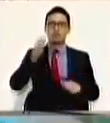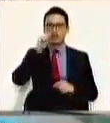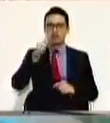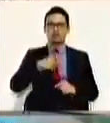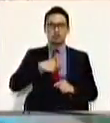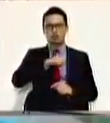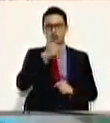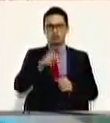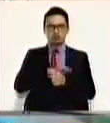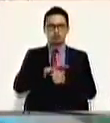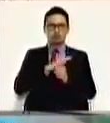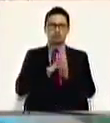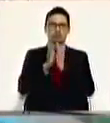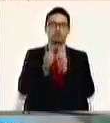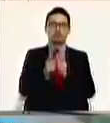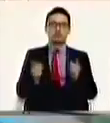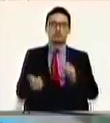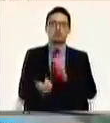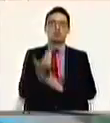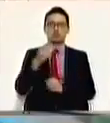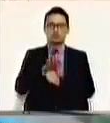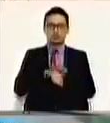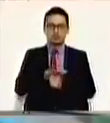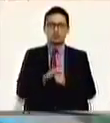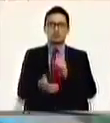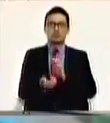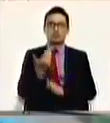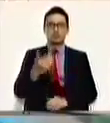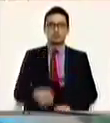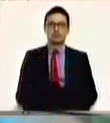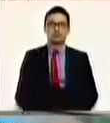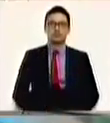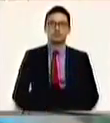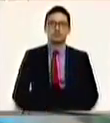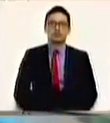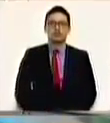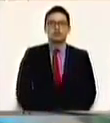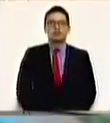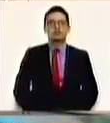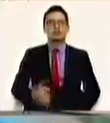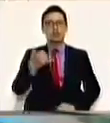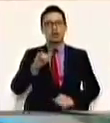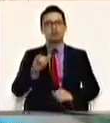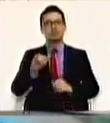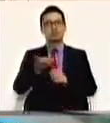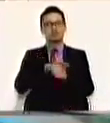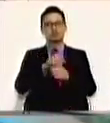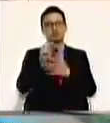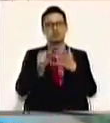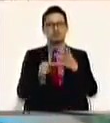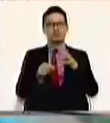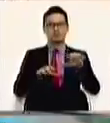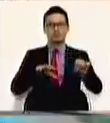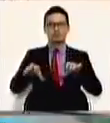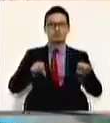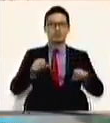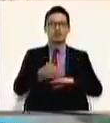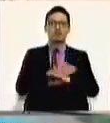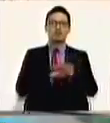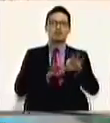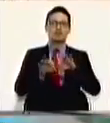caso, un caso nuevo. Dentro de toda la tipología que hemos establecido de las formas de acumulación, una de las cuales